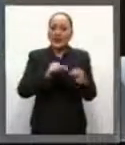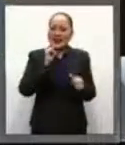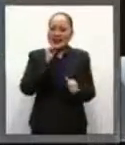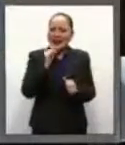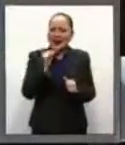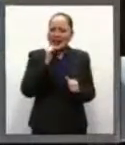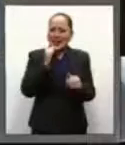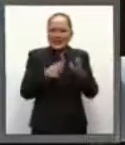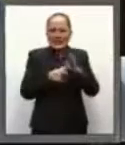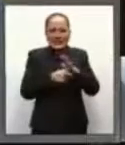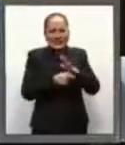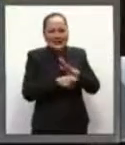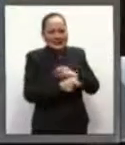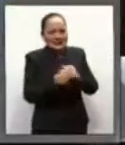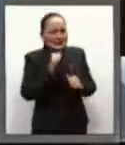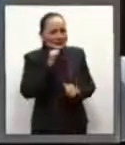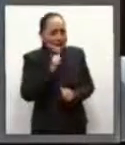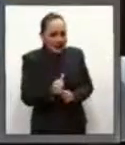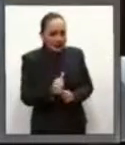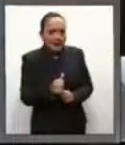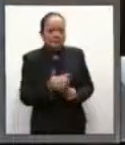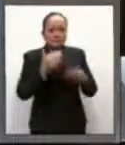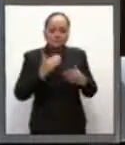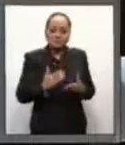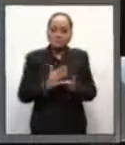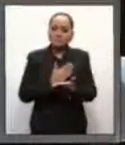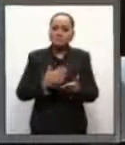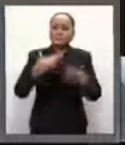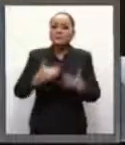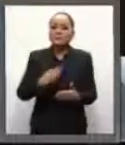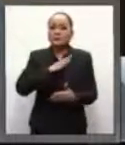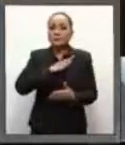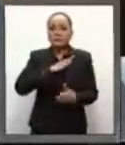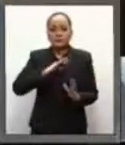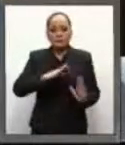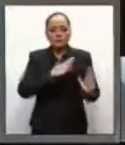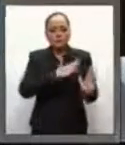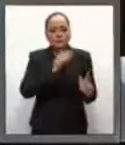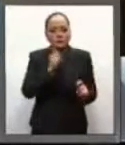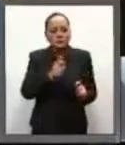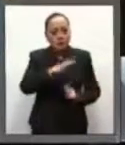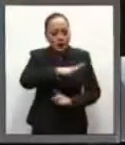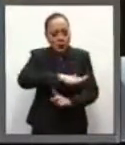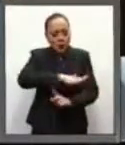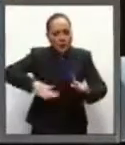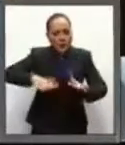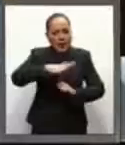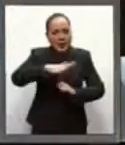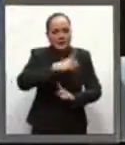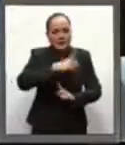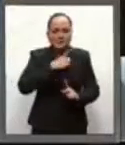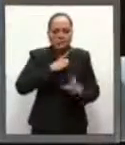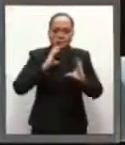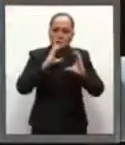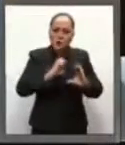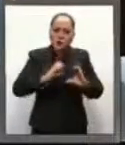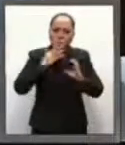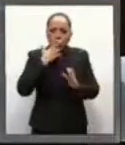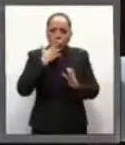de moches y, por último, que se comprometan a conservar el medio ambiente a través de